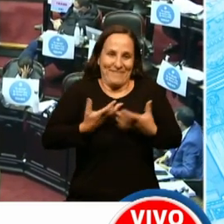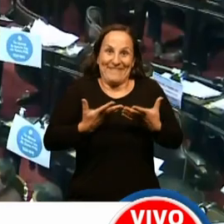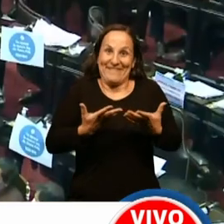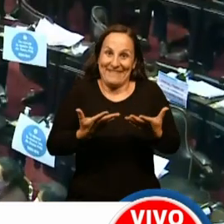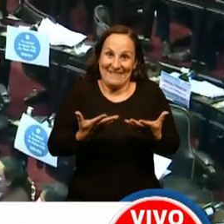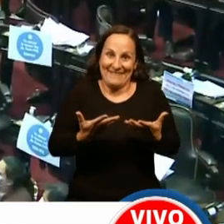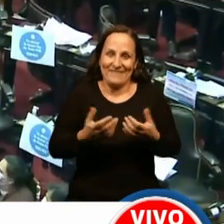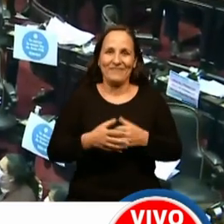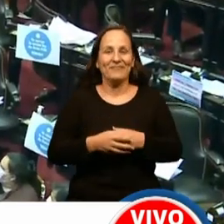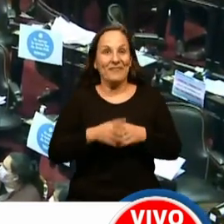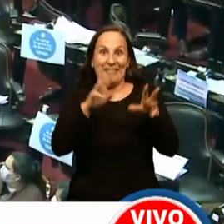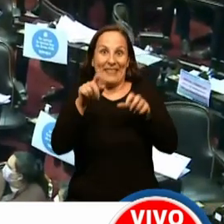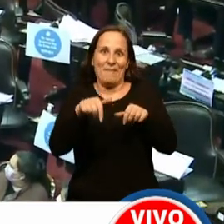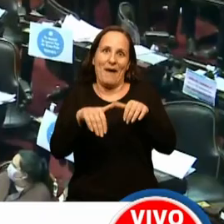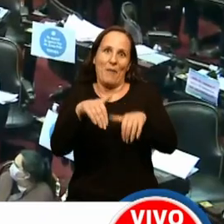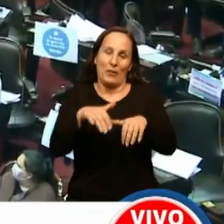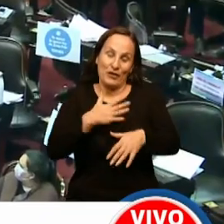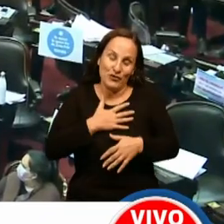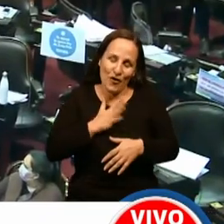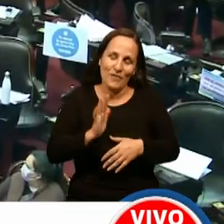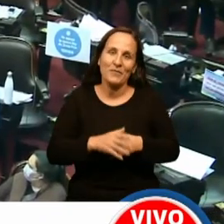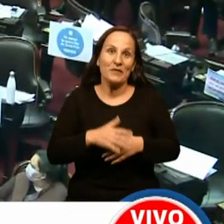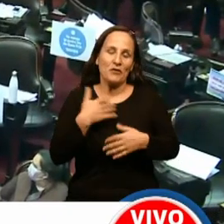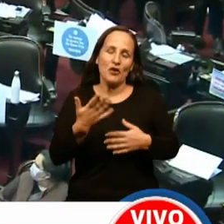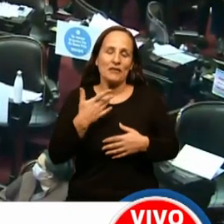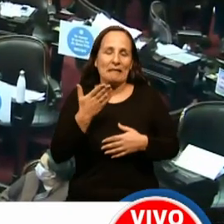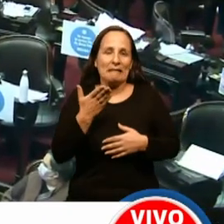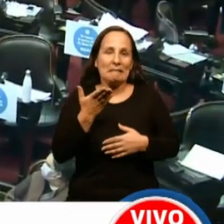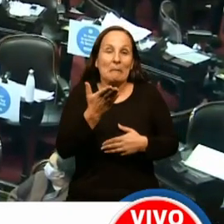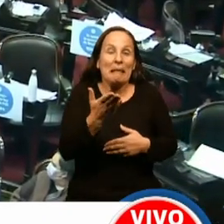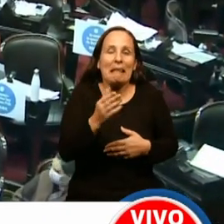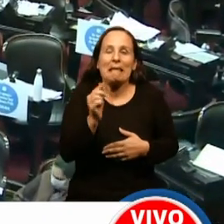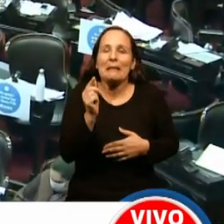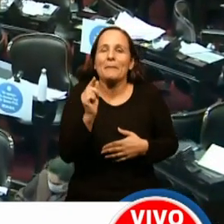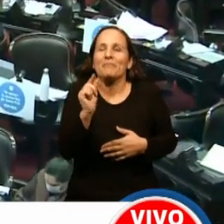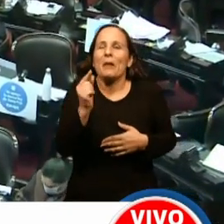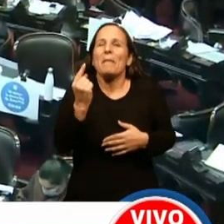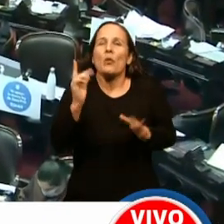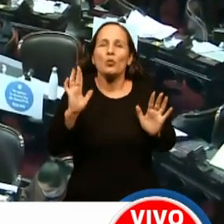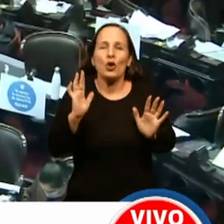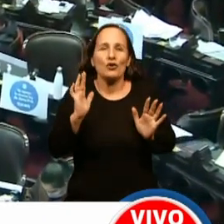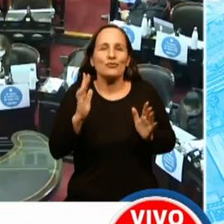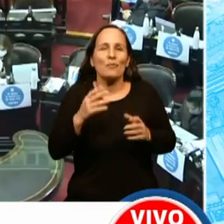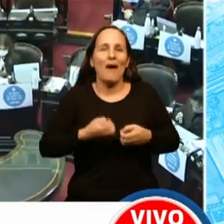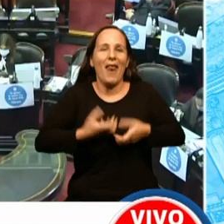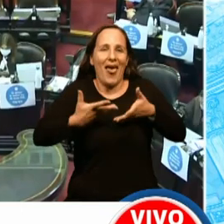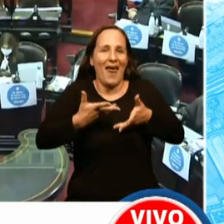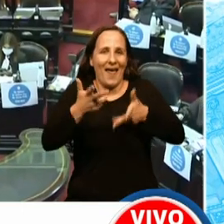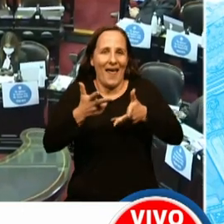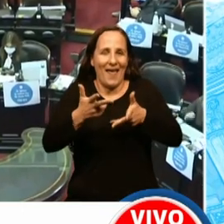y votando hoy y entonces bueno me animé a pedir aunque sea un par de minutos para expresar mi